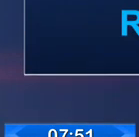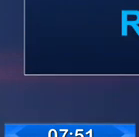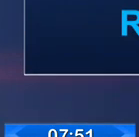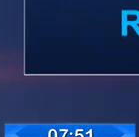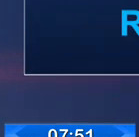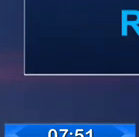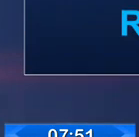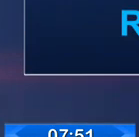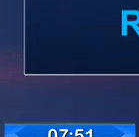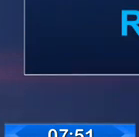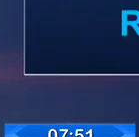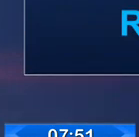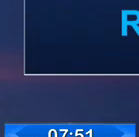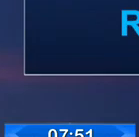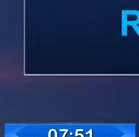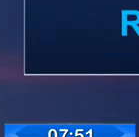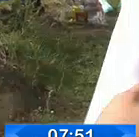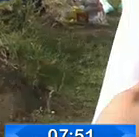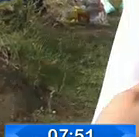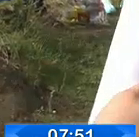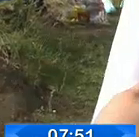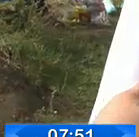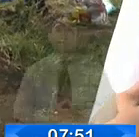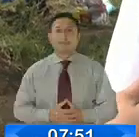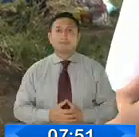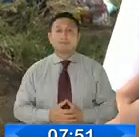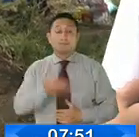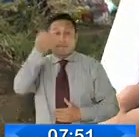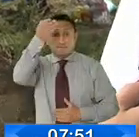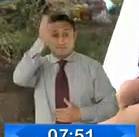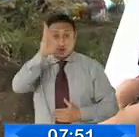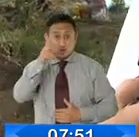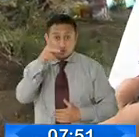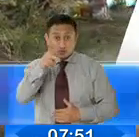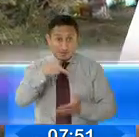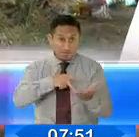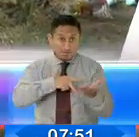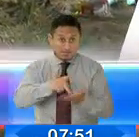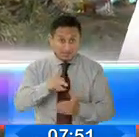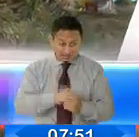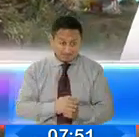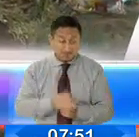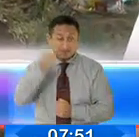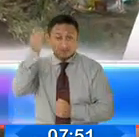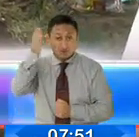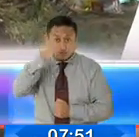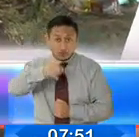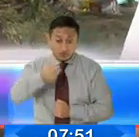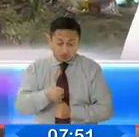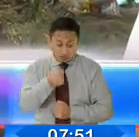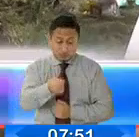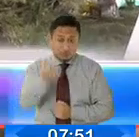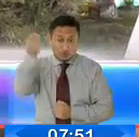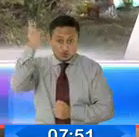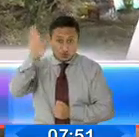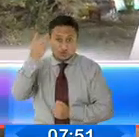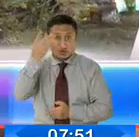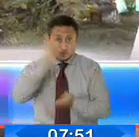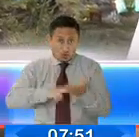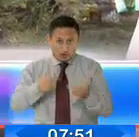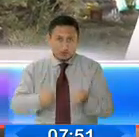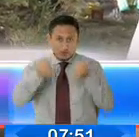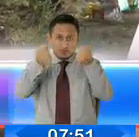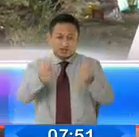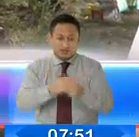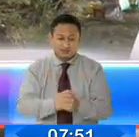17-9200-5574-001 a nombre de la Fundación Jonathan. Dios les provea el doble de lo que están apoyando para Fundación Jonathan, y de la mano